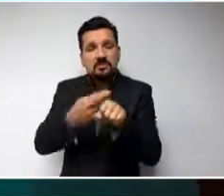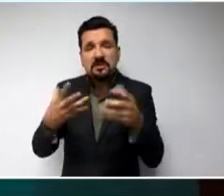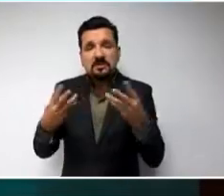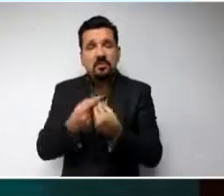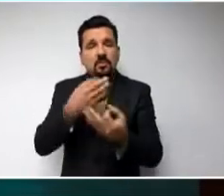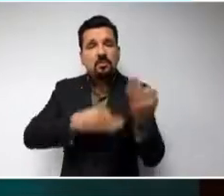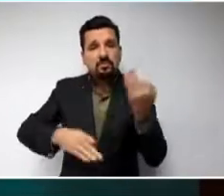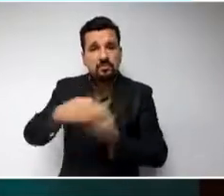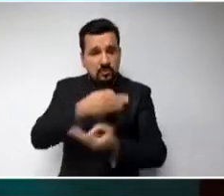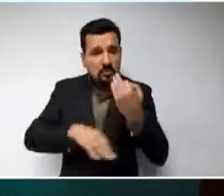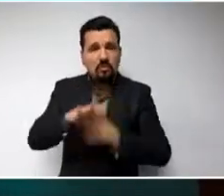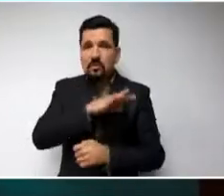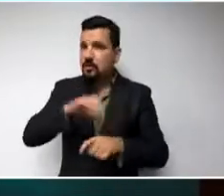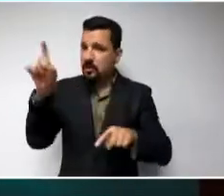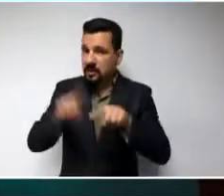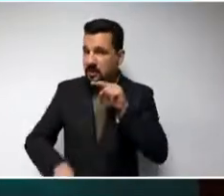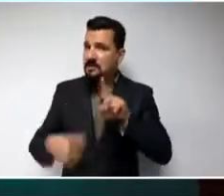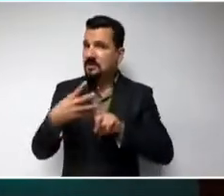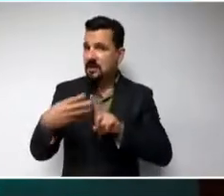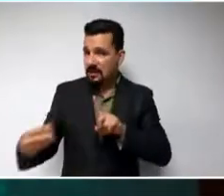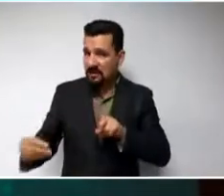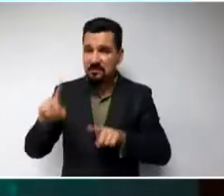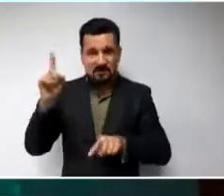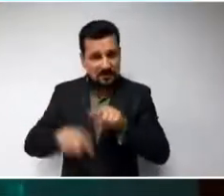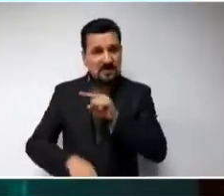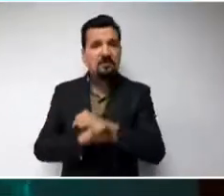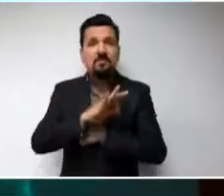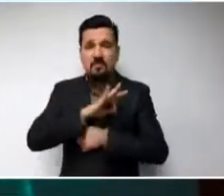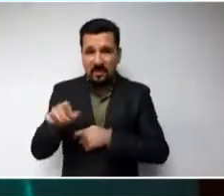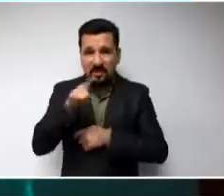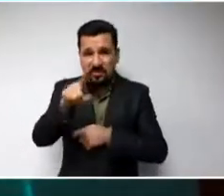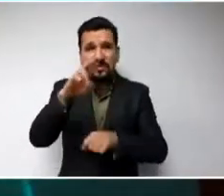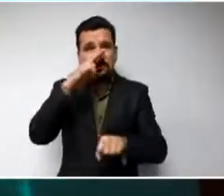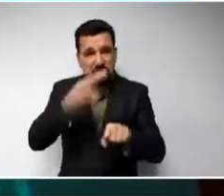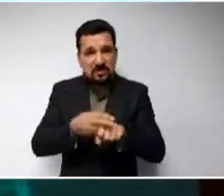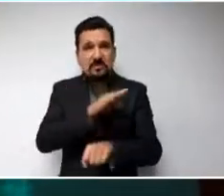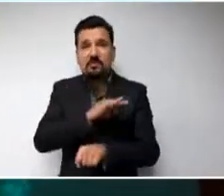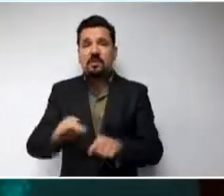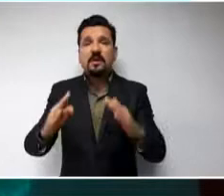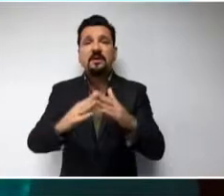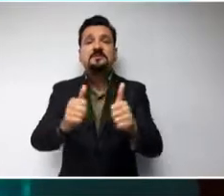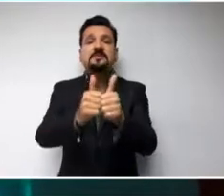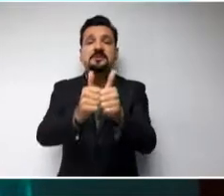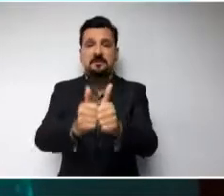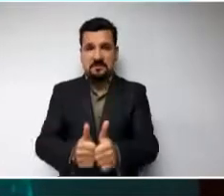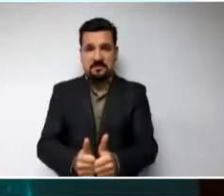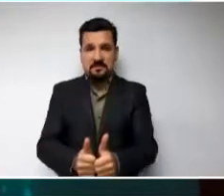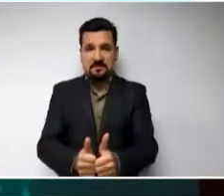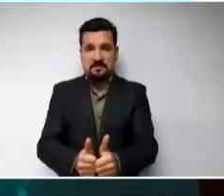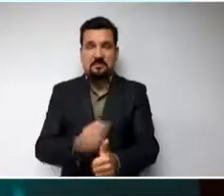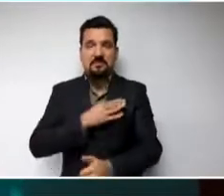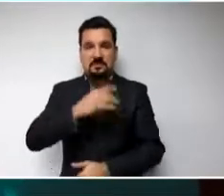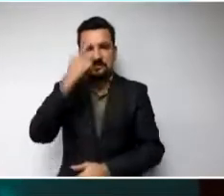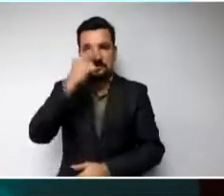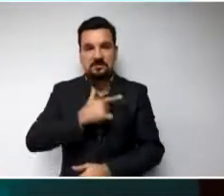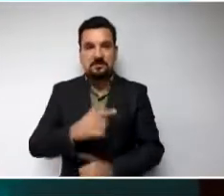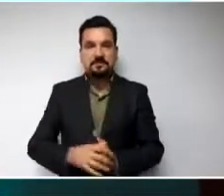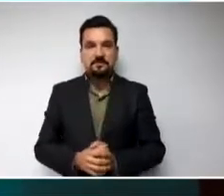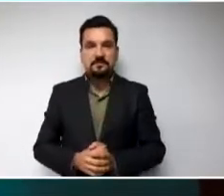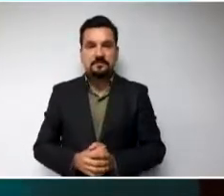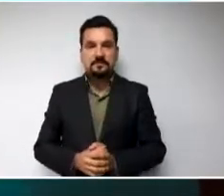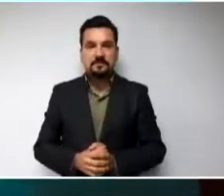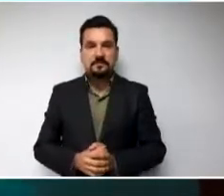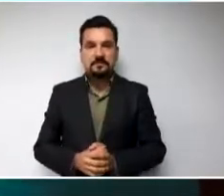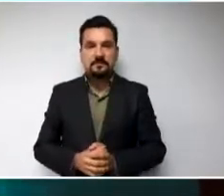pandemia cumple con tu responsabilidad de quedarte en casa buenas noches